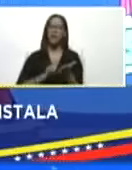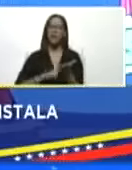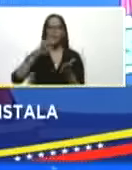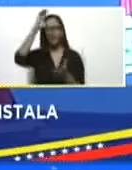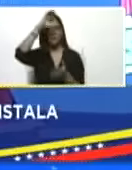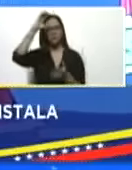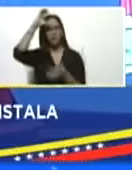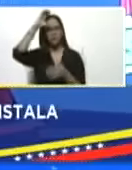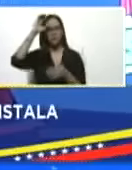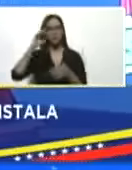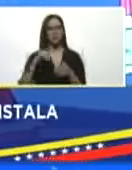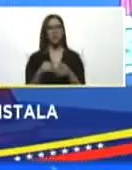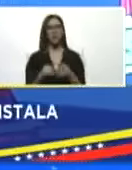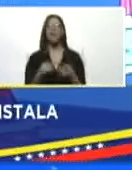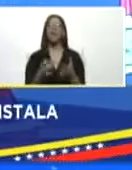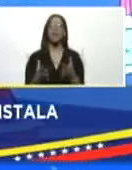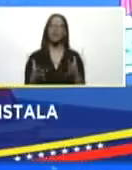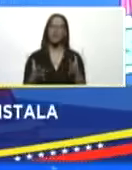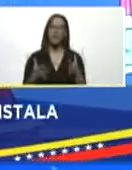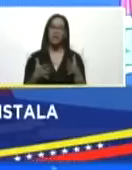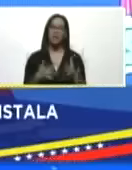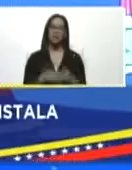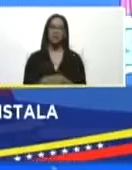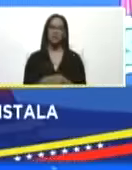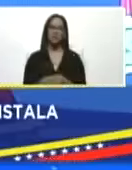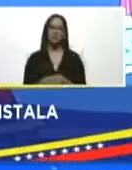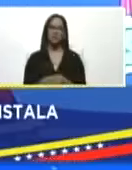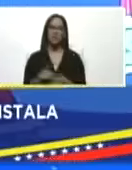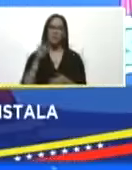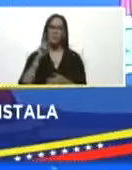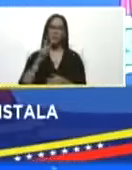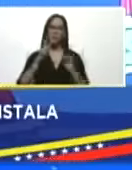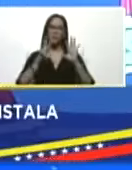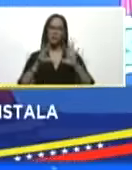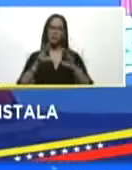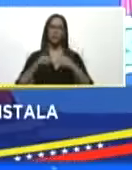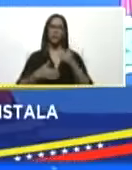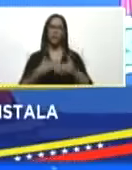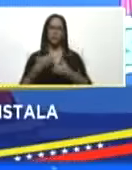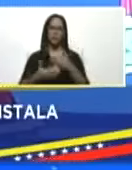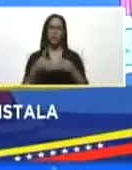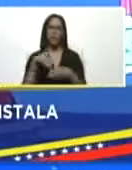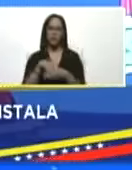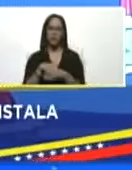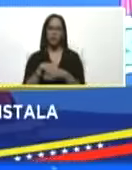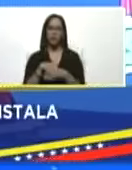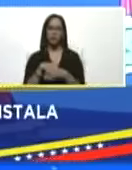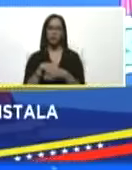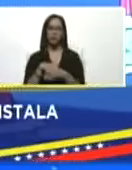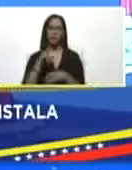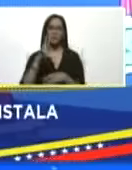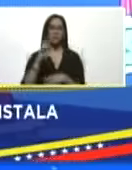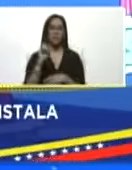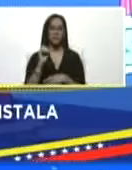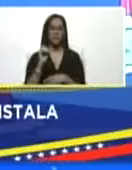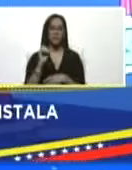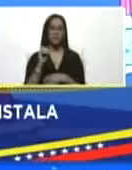conciencia. Hemos ganado 28 procesos electorales, de esos 30.